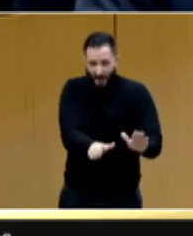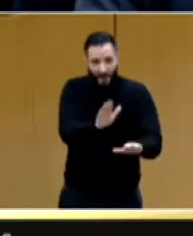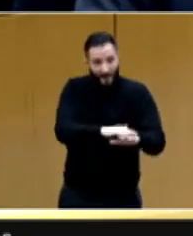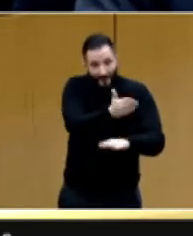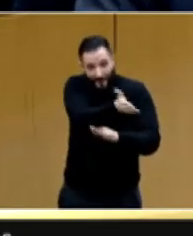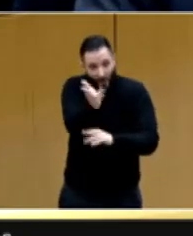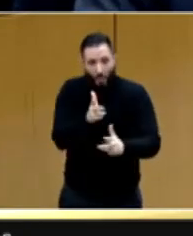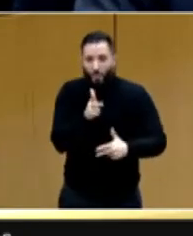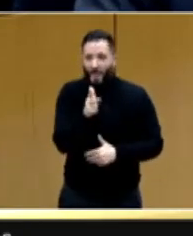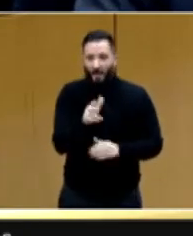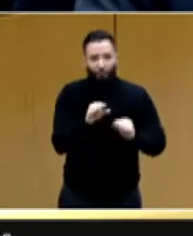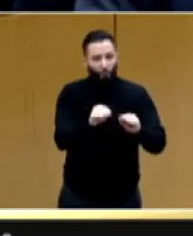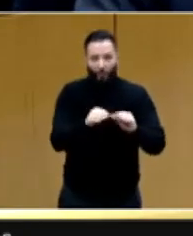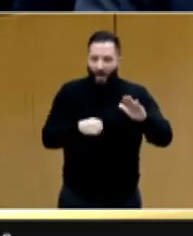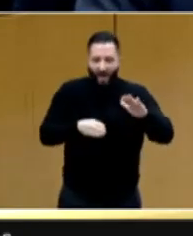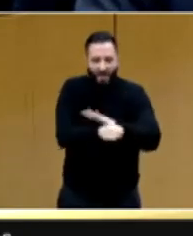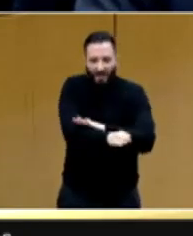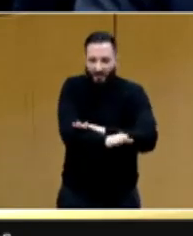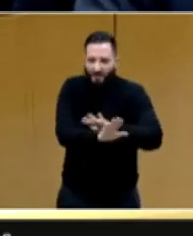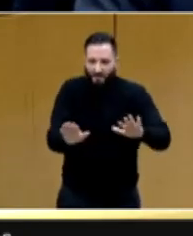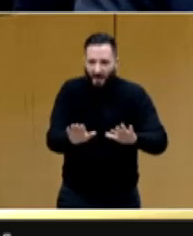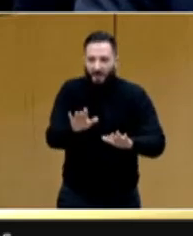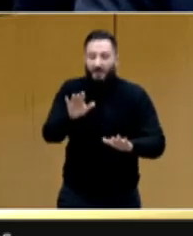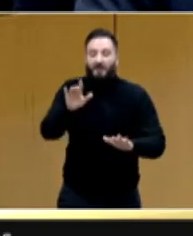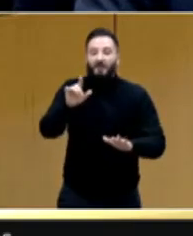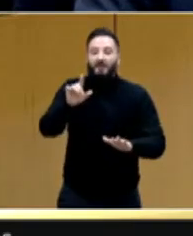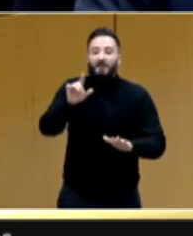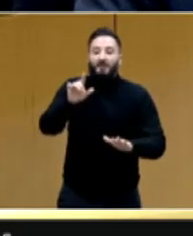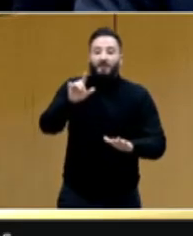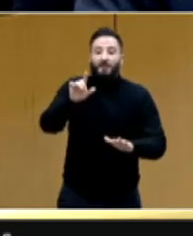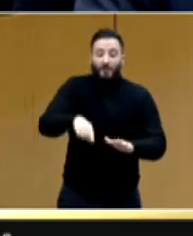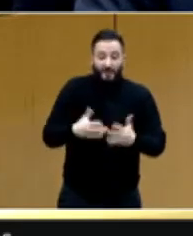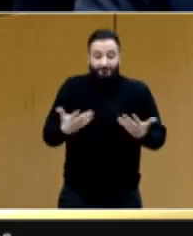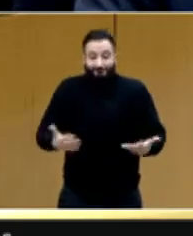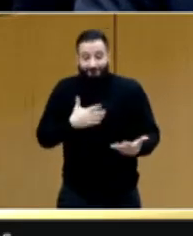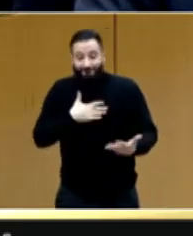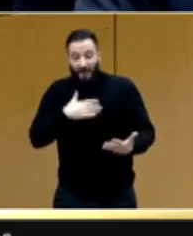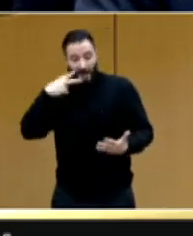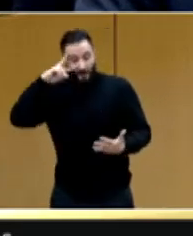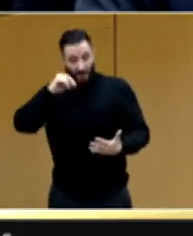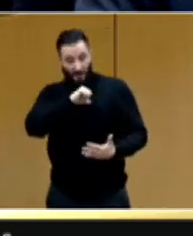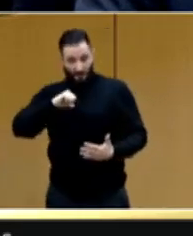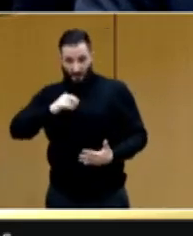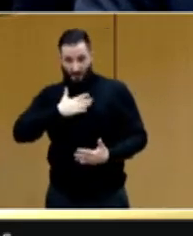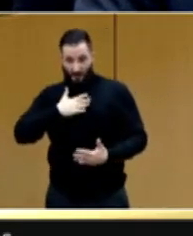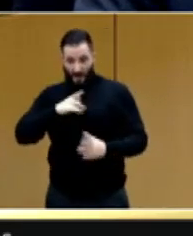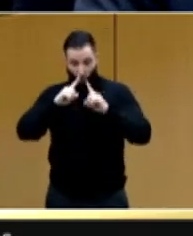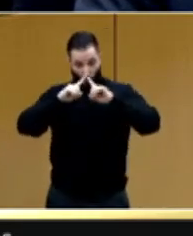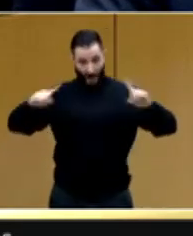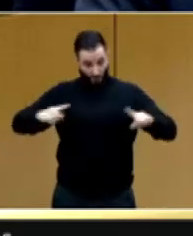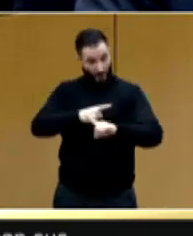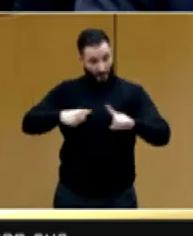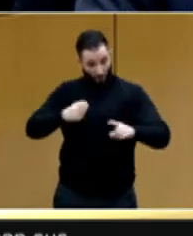derechos los más accesibles y sobre todo los más identificados entonces puedo compartir mi experiencia Durante este año que